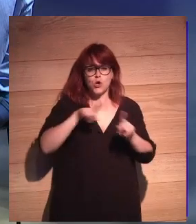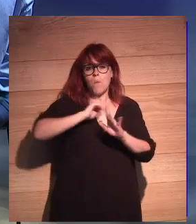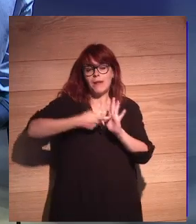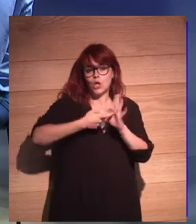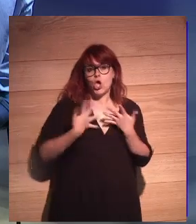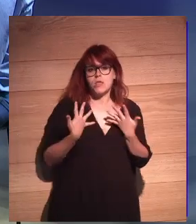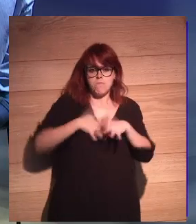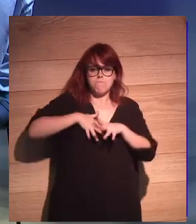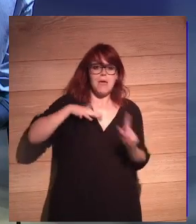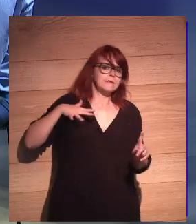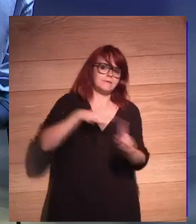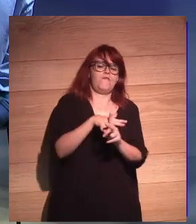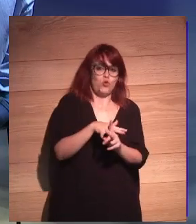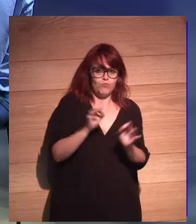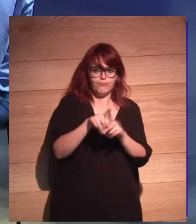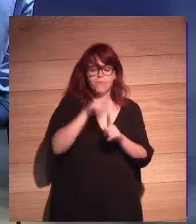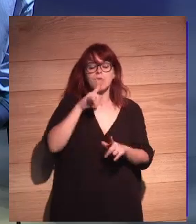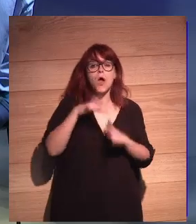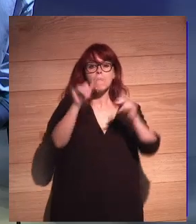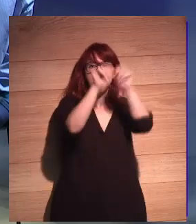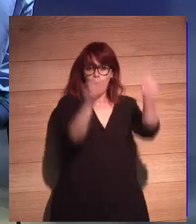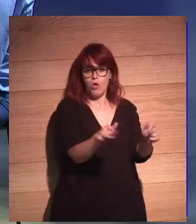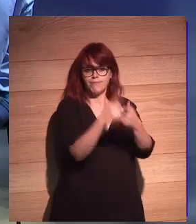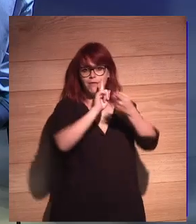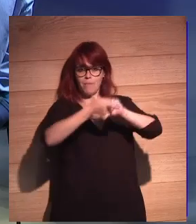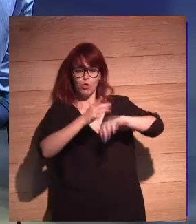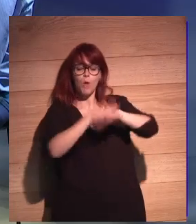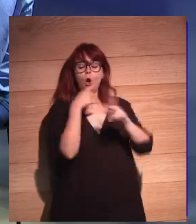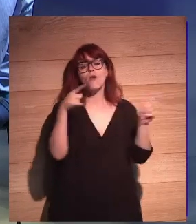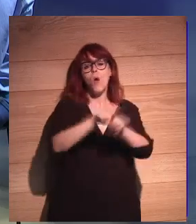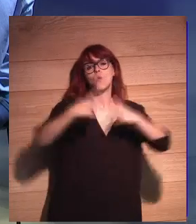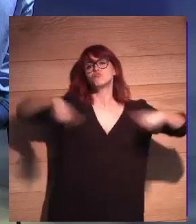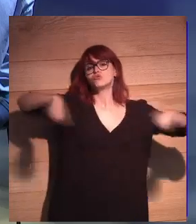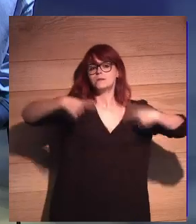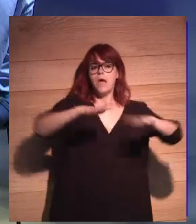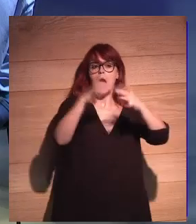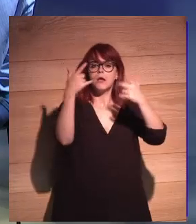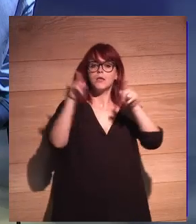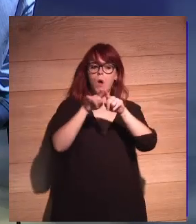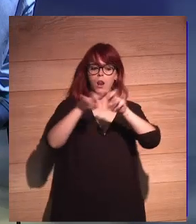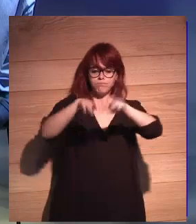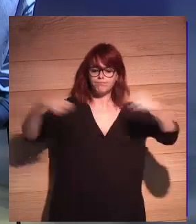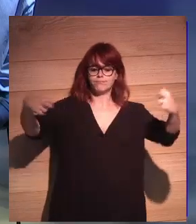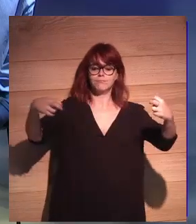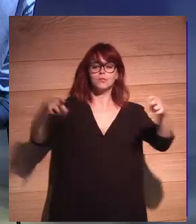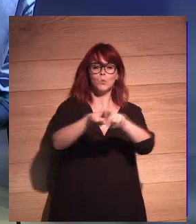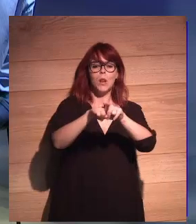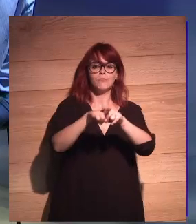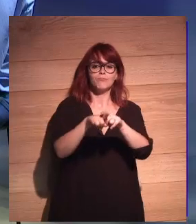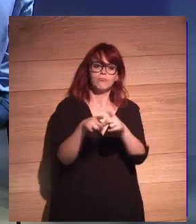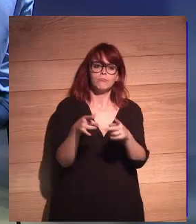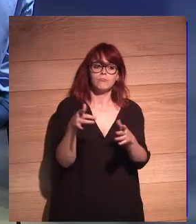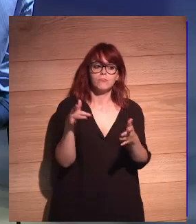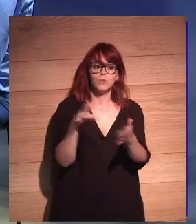es realmente, el paradigma ha cambiado. La banda de música no está así, se pone alrededor de